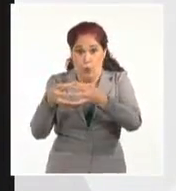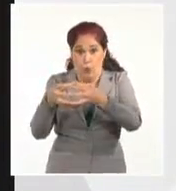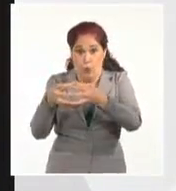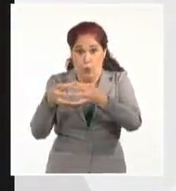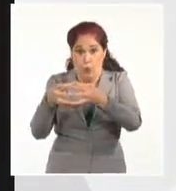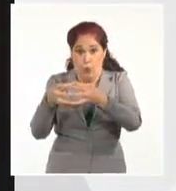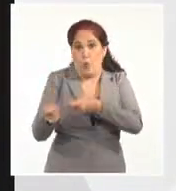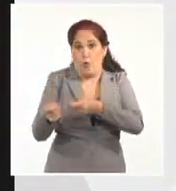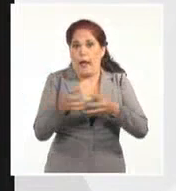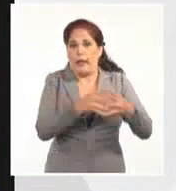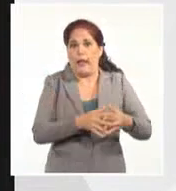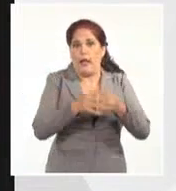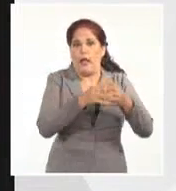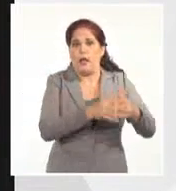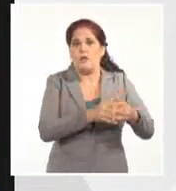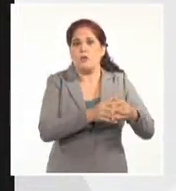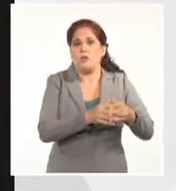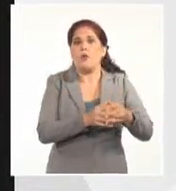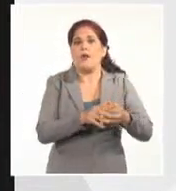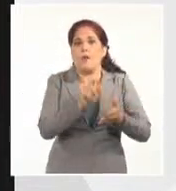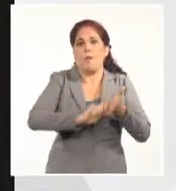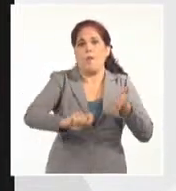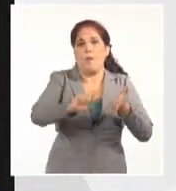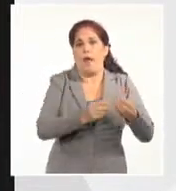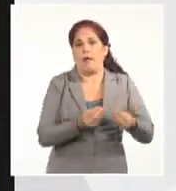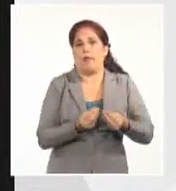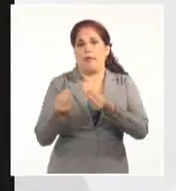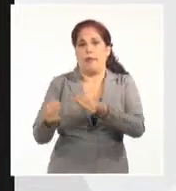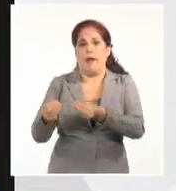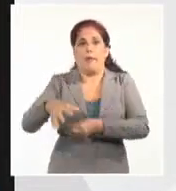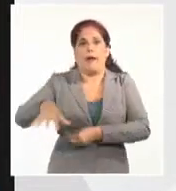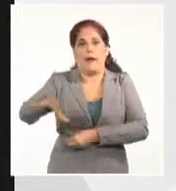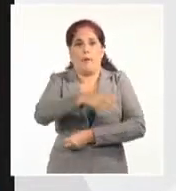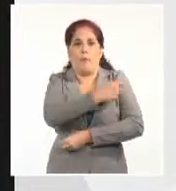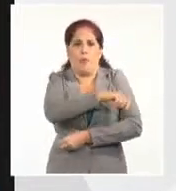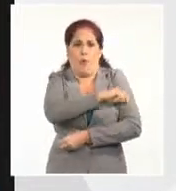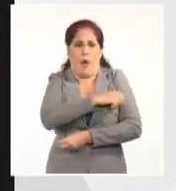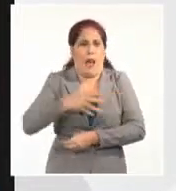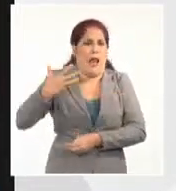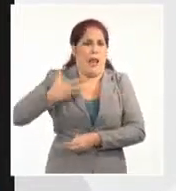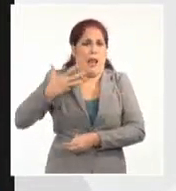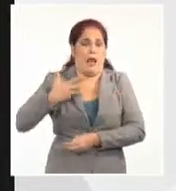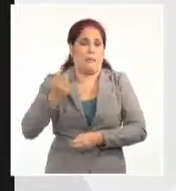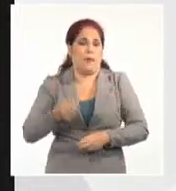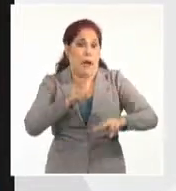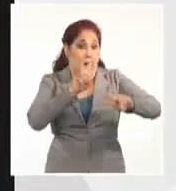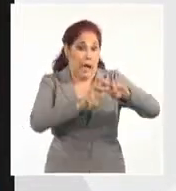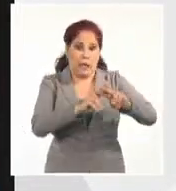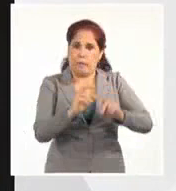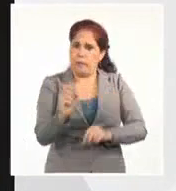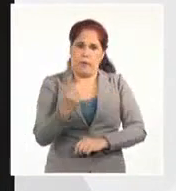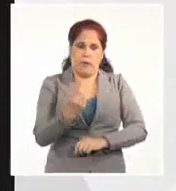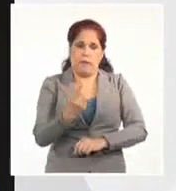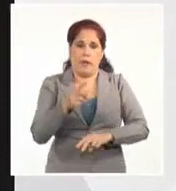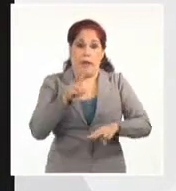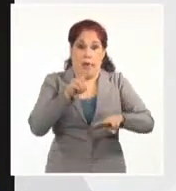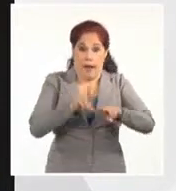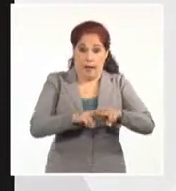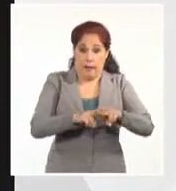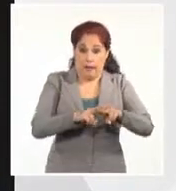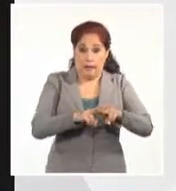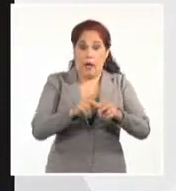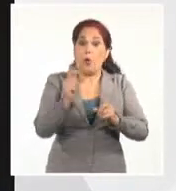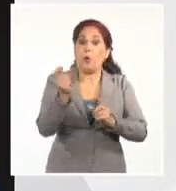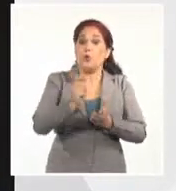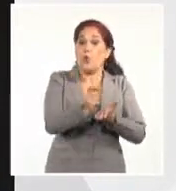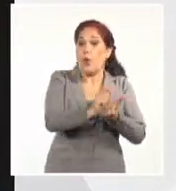poco por donde se usa el hashtag por primera vez, bueno, es una cuenta que